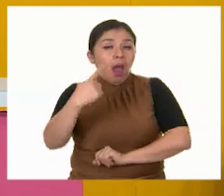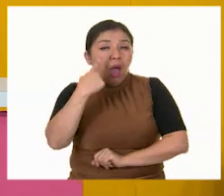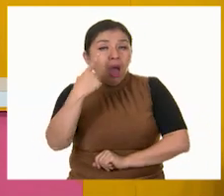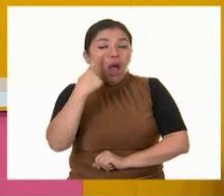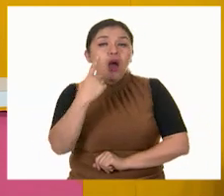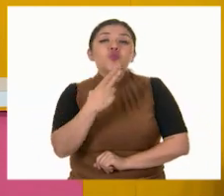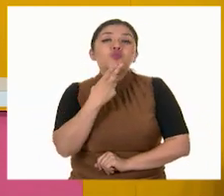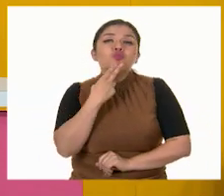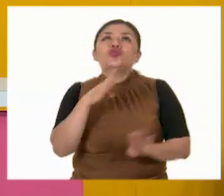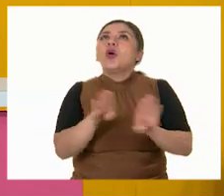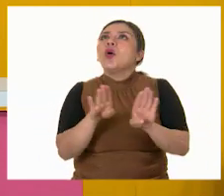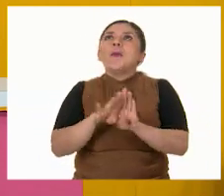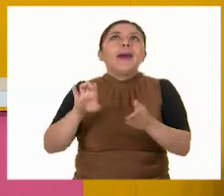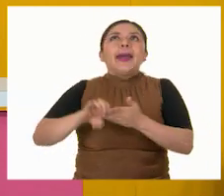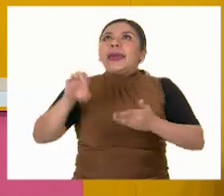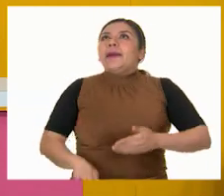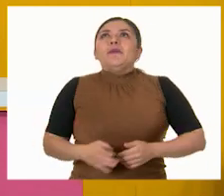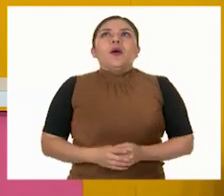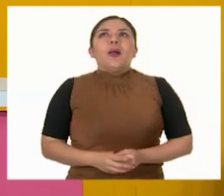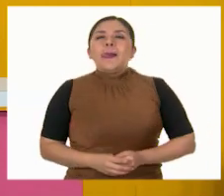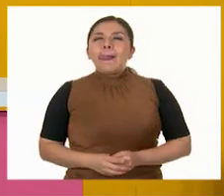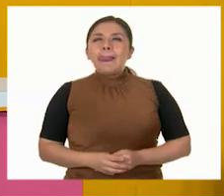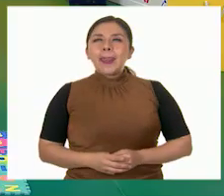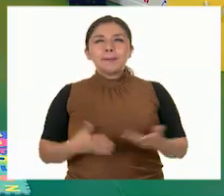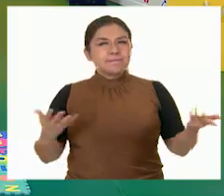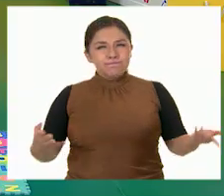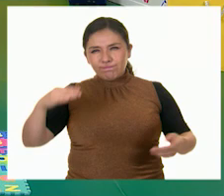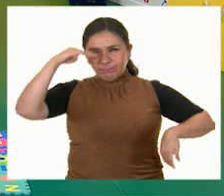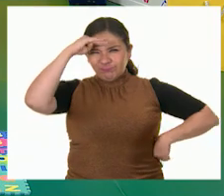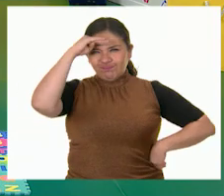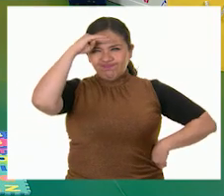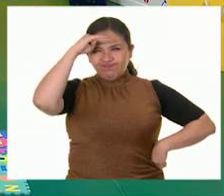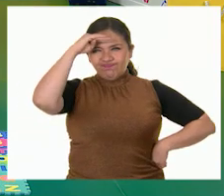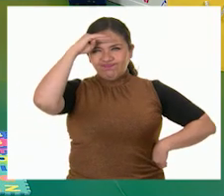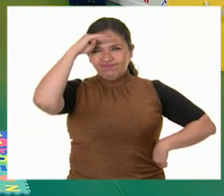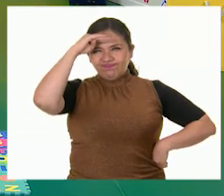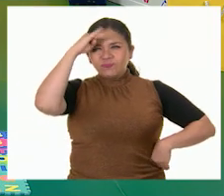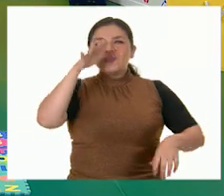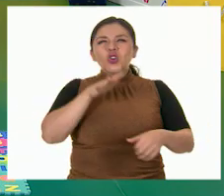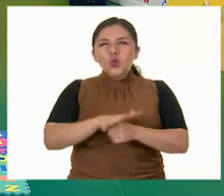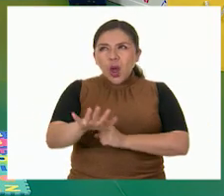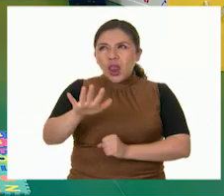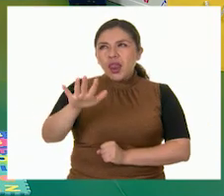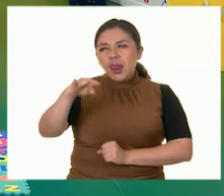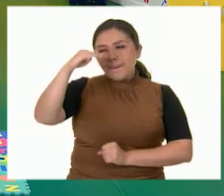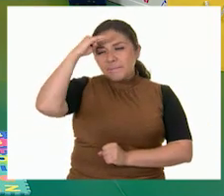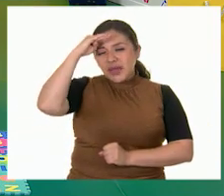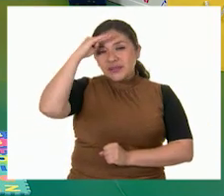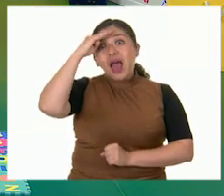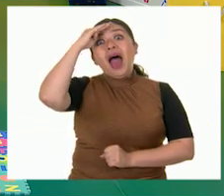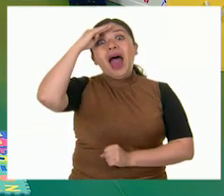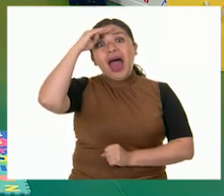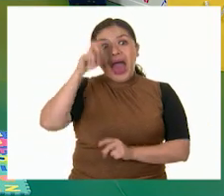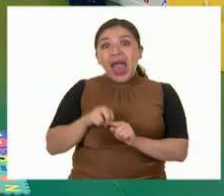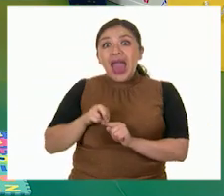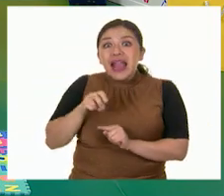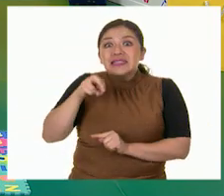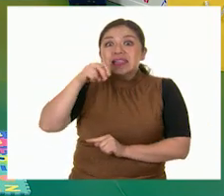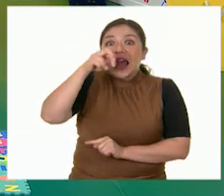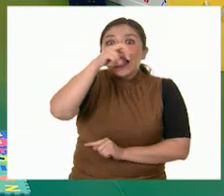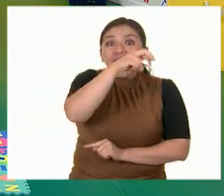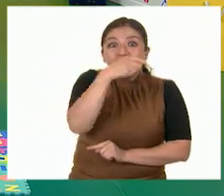recurre, como por ejemplo, pues... ¿Será que se te ocurre las escaleras que de